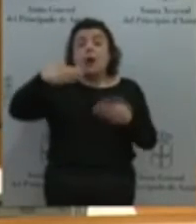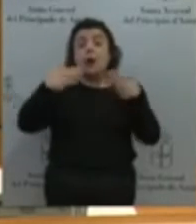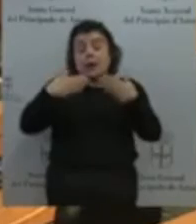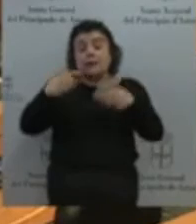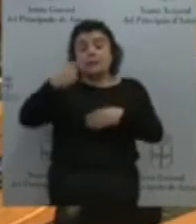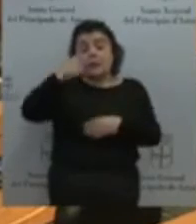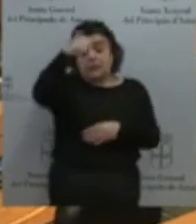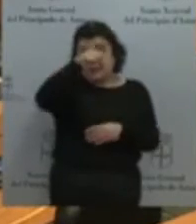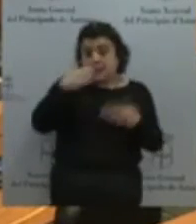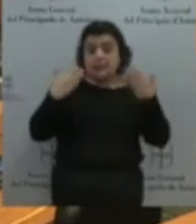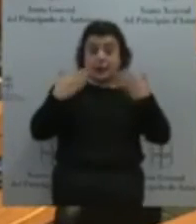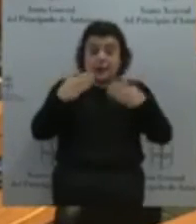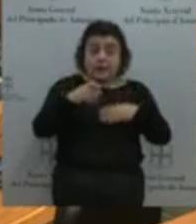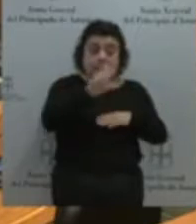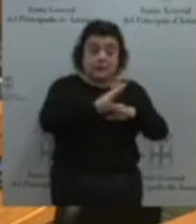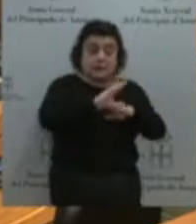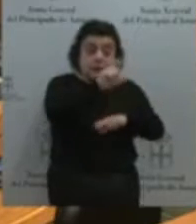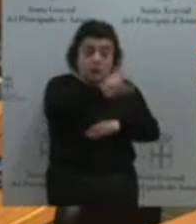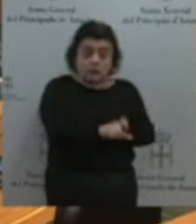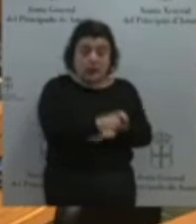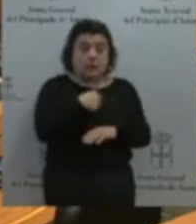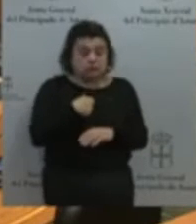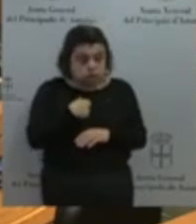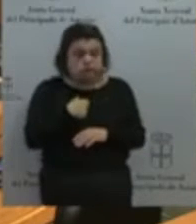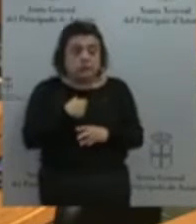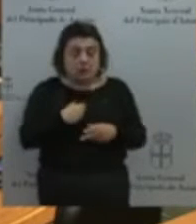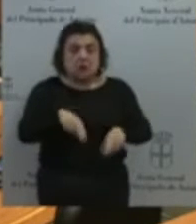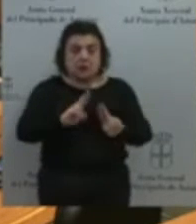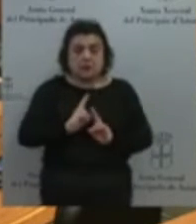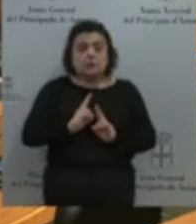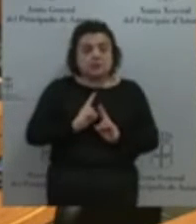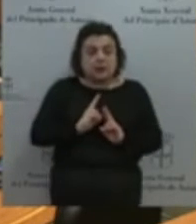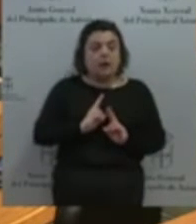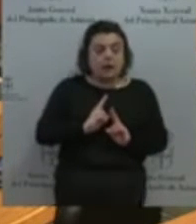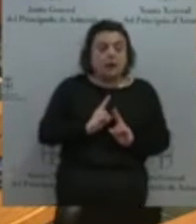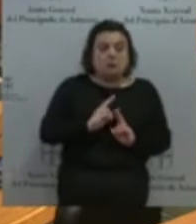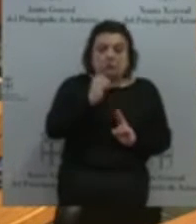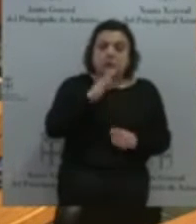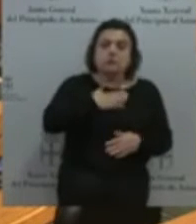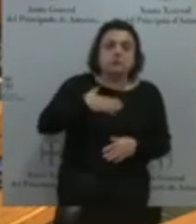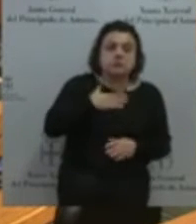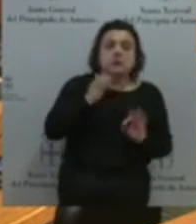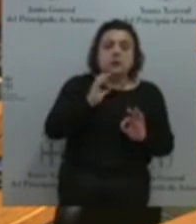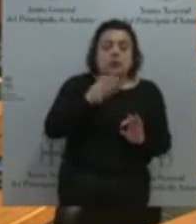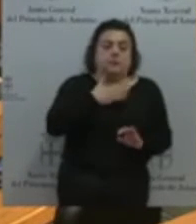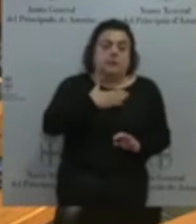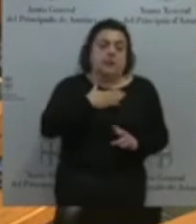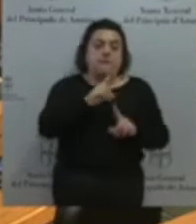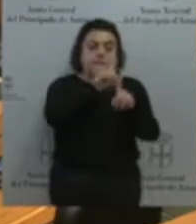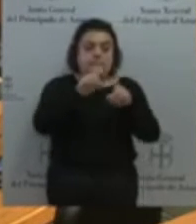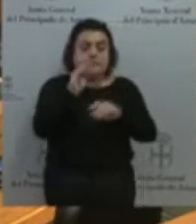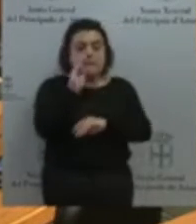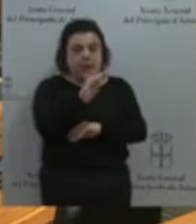satisfecho con la respuesta. La pregunta que yo le planteaba realmente entiende que lo que esconde es una propuesta, esconde